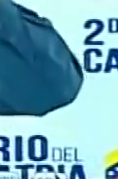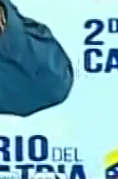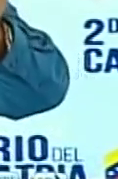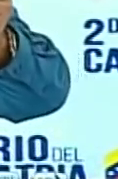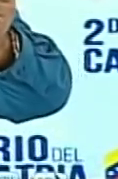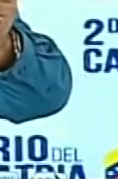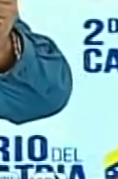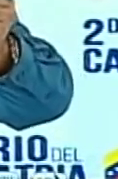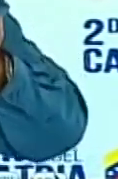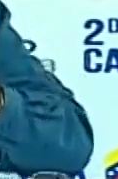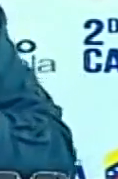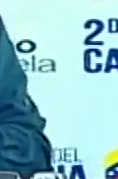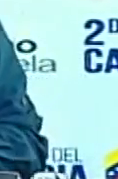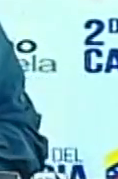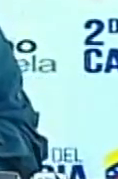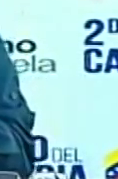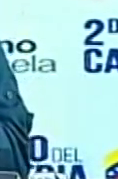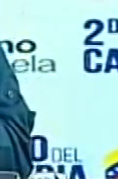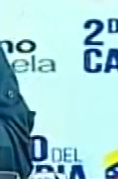así como nació ese plan